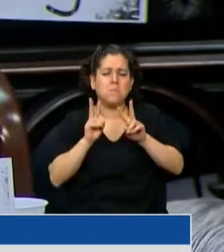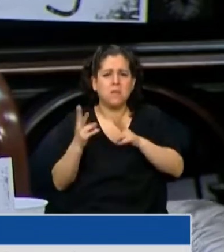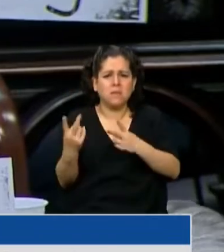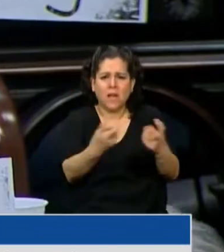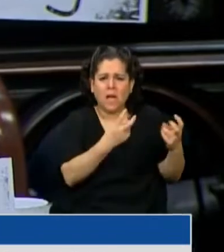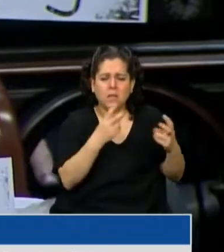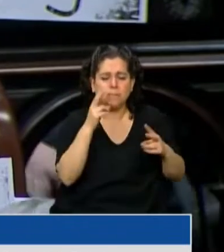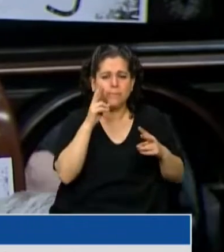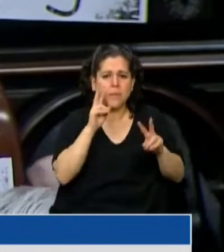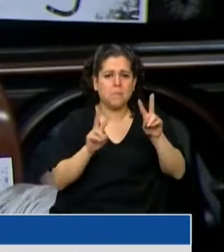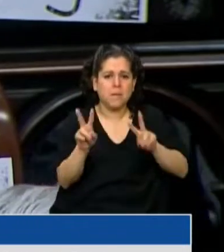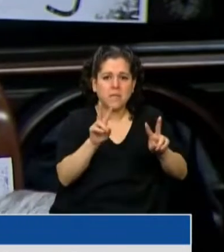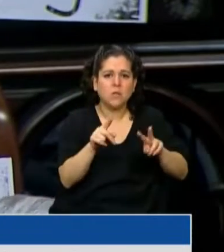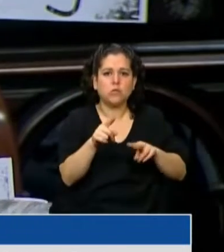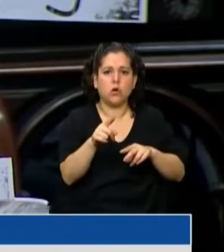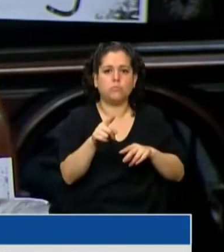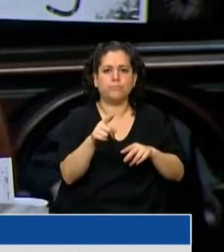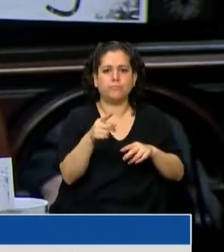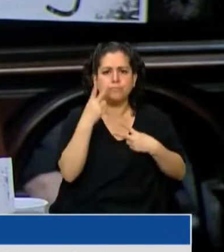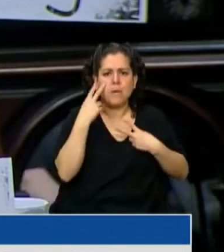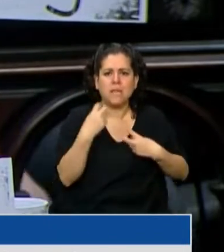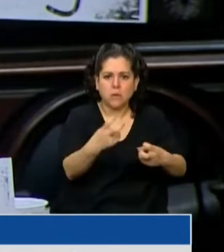años, lustros, décadas.